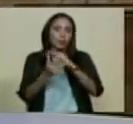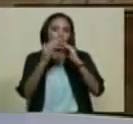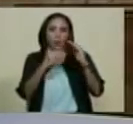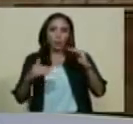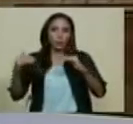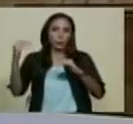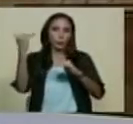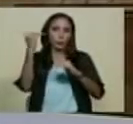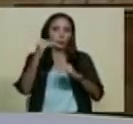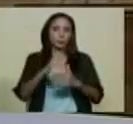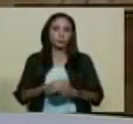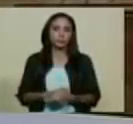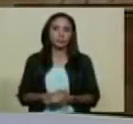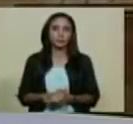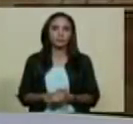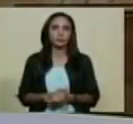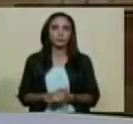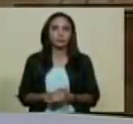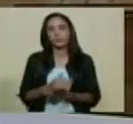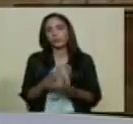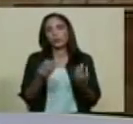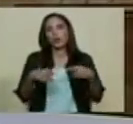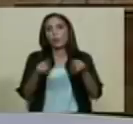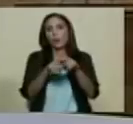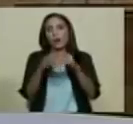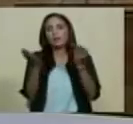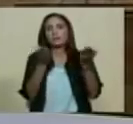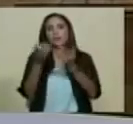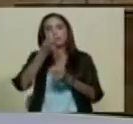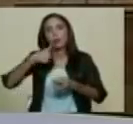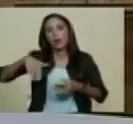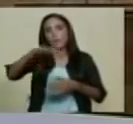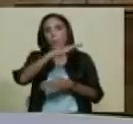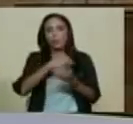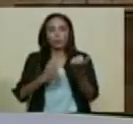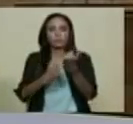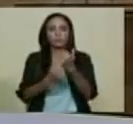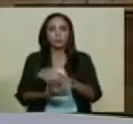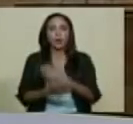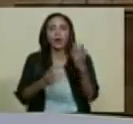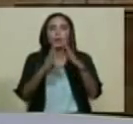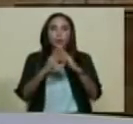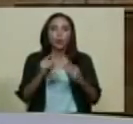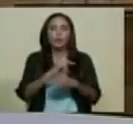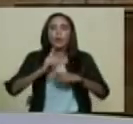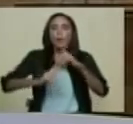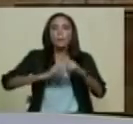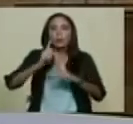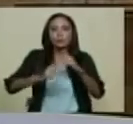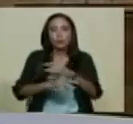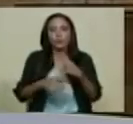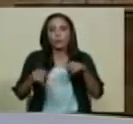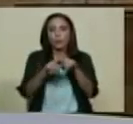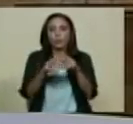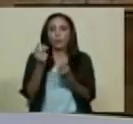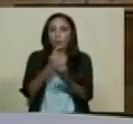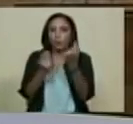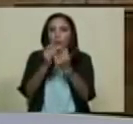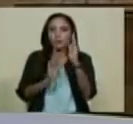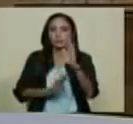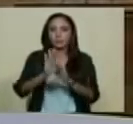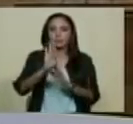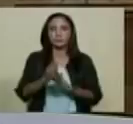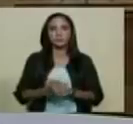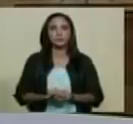las telecomunicaciones, al servicio del proceso de las fuerzas productivas de la economía nacional.